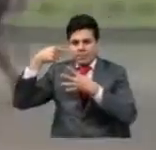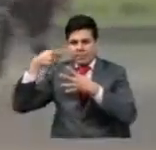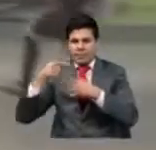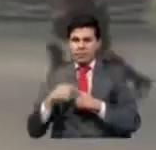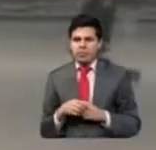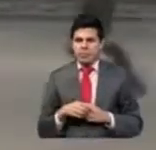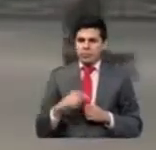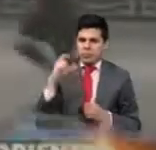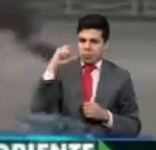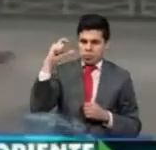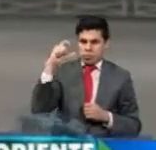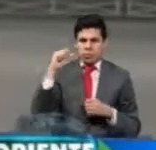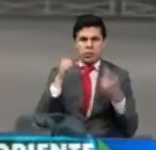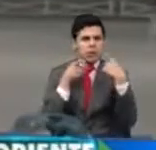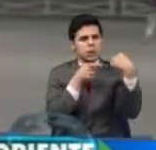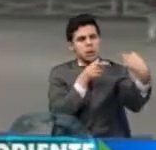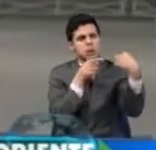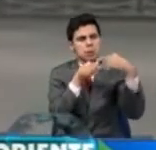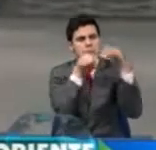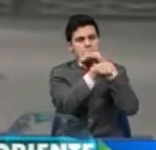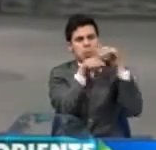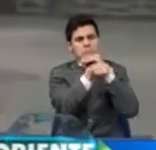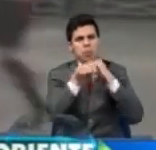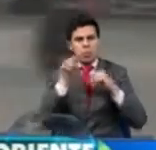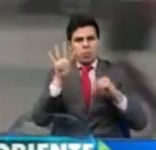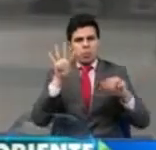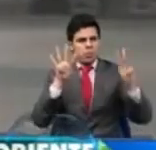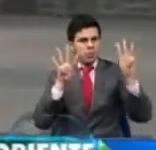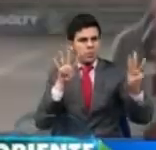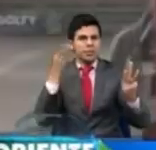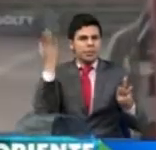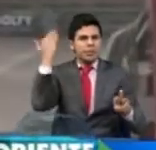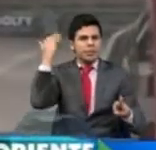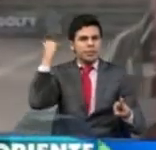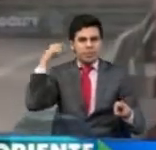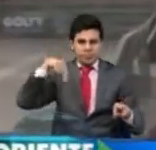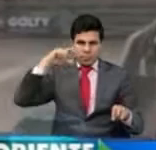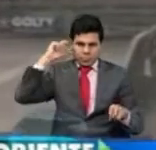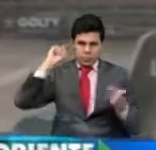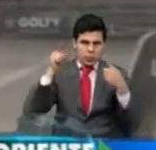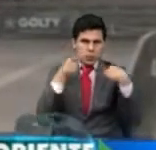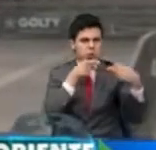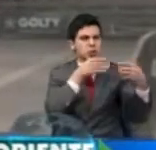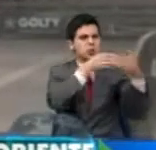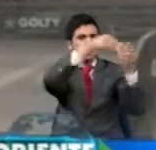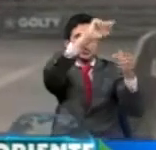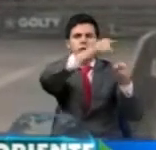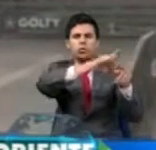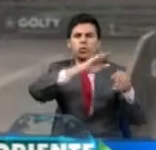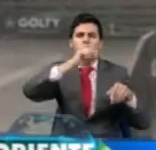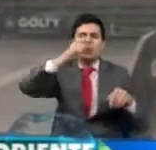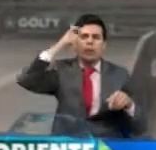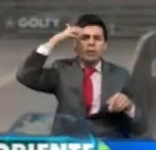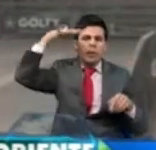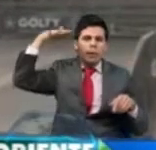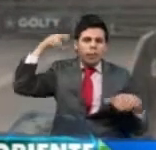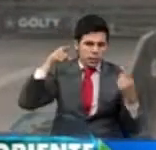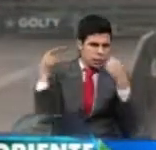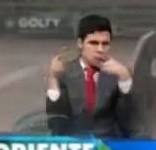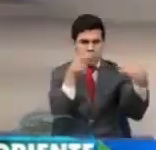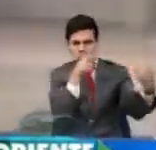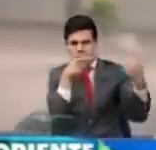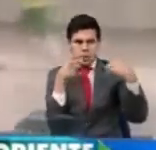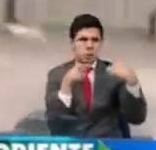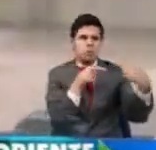el quinteto computarizada venció cuatro goles por tres el fin de semana como local a su similar del club rodríguez torices de cartagena